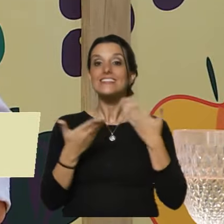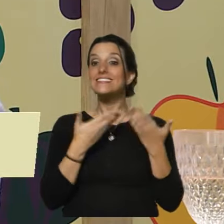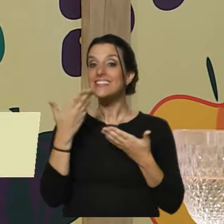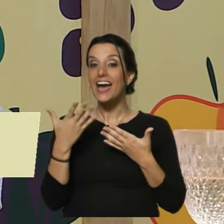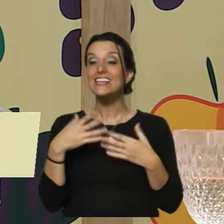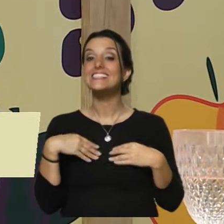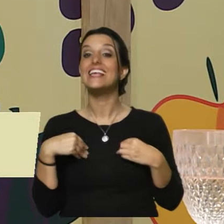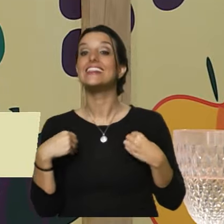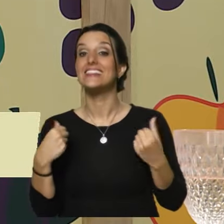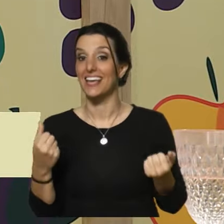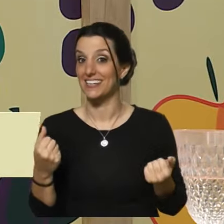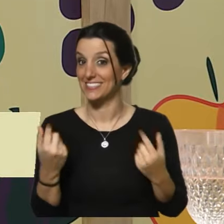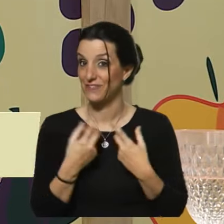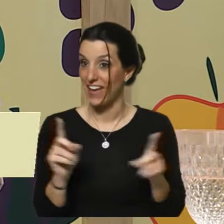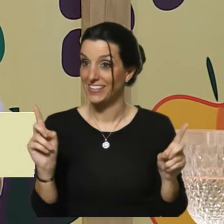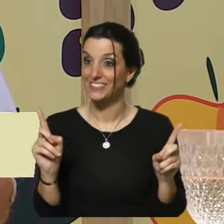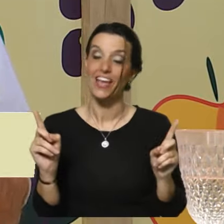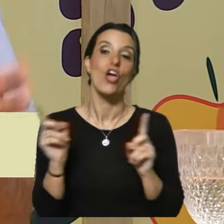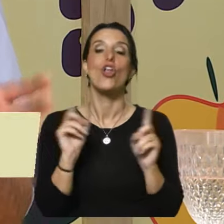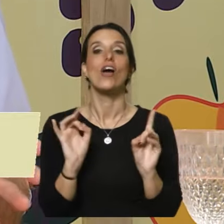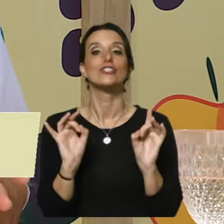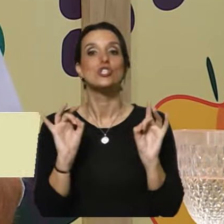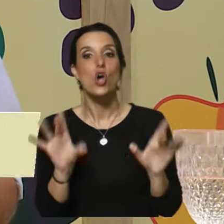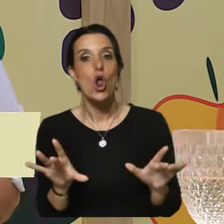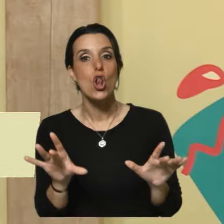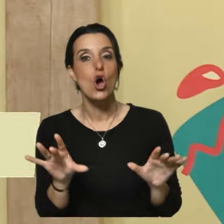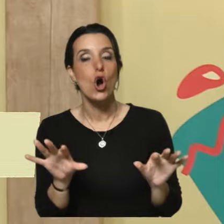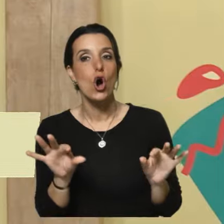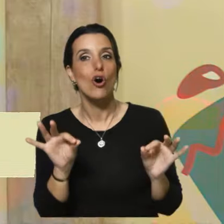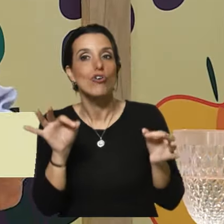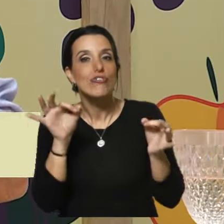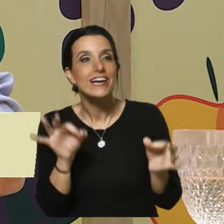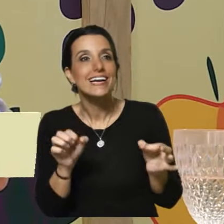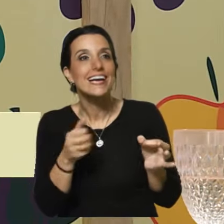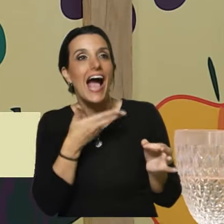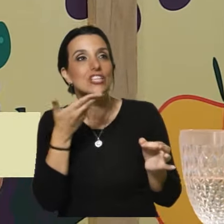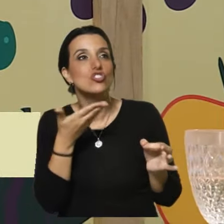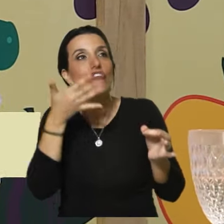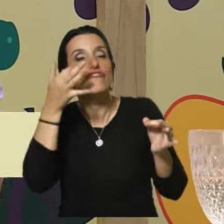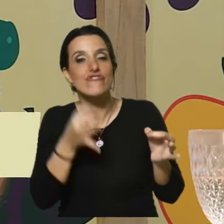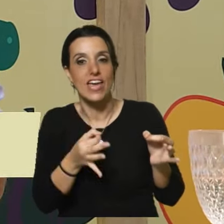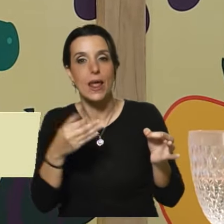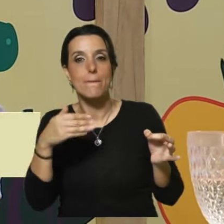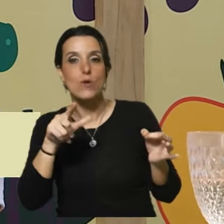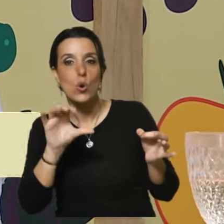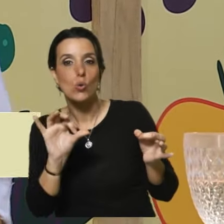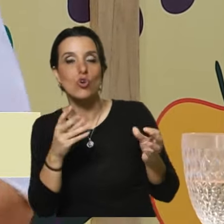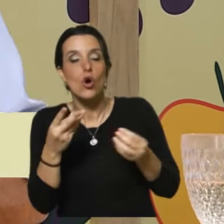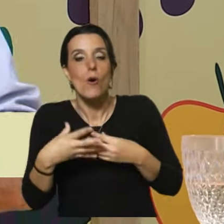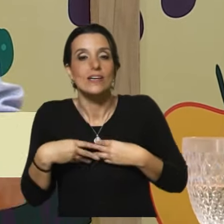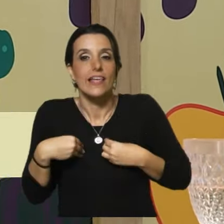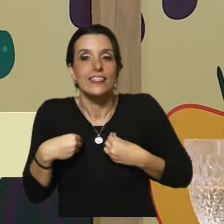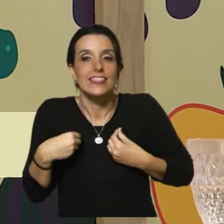y sentirlo porque no es solo fino eh ahí en Blu sentido o no